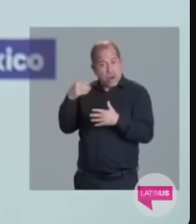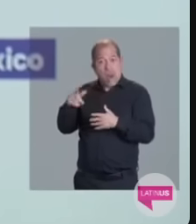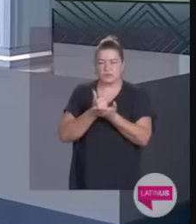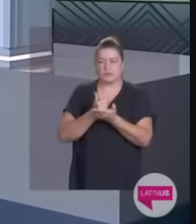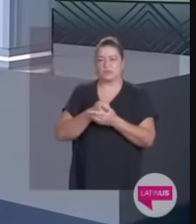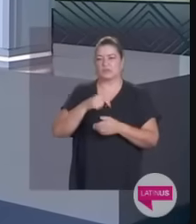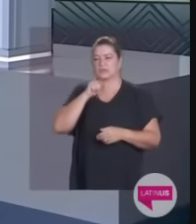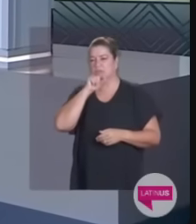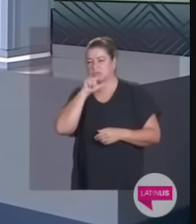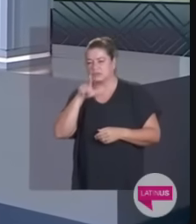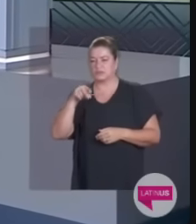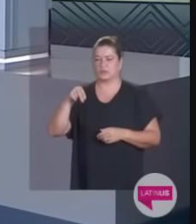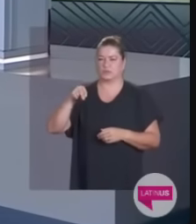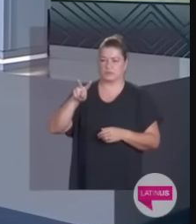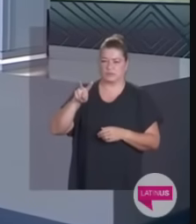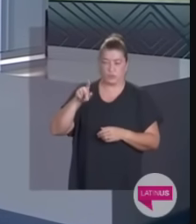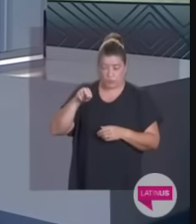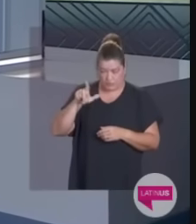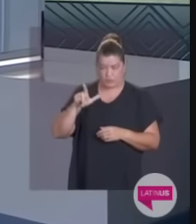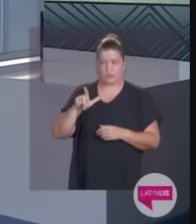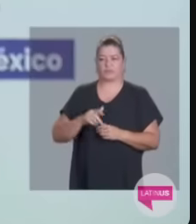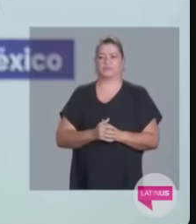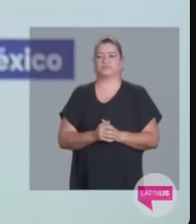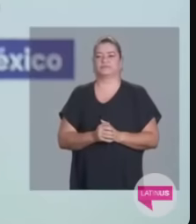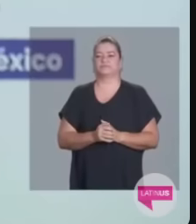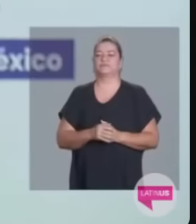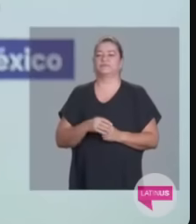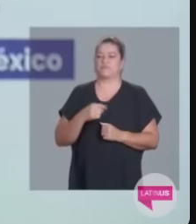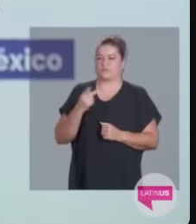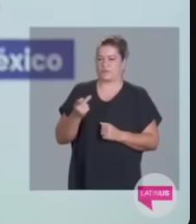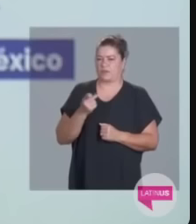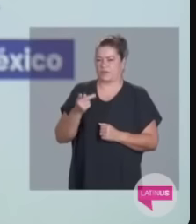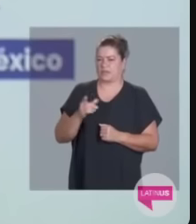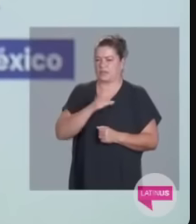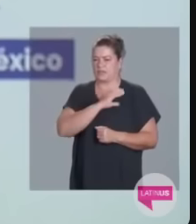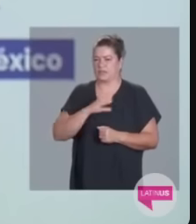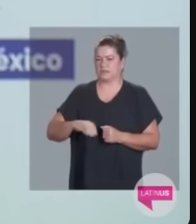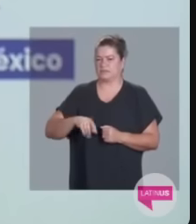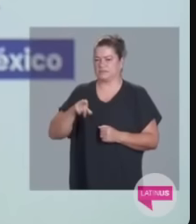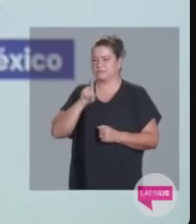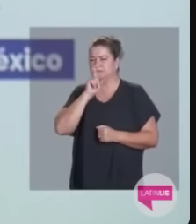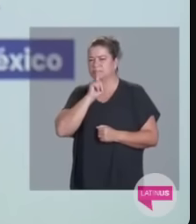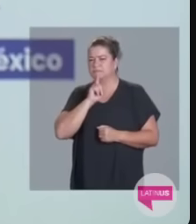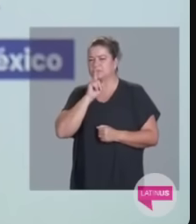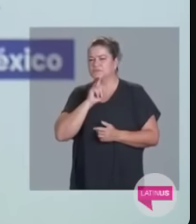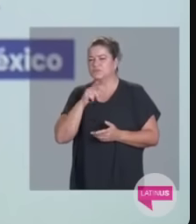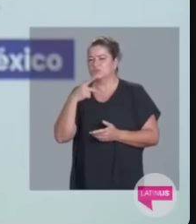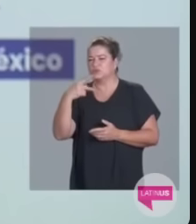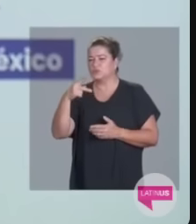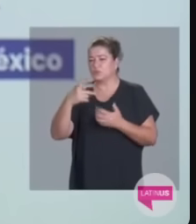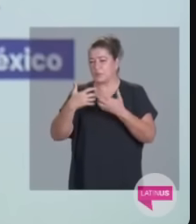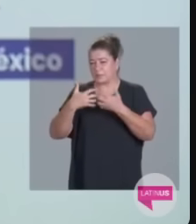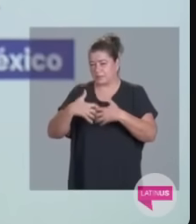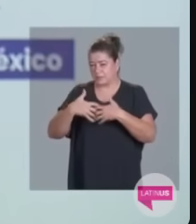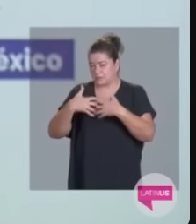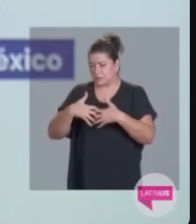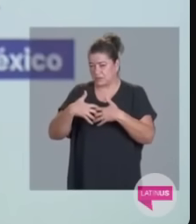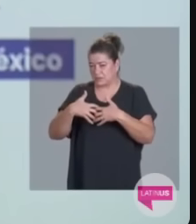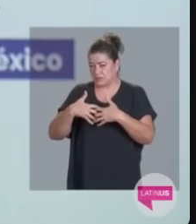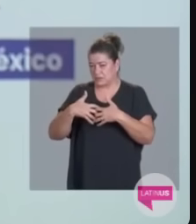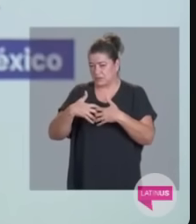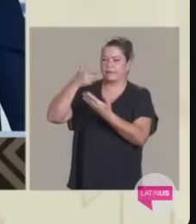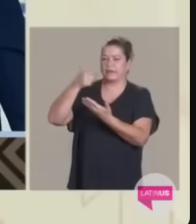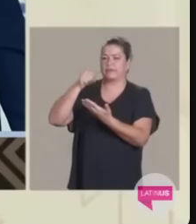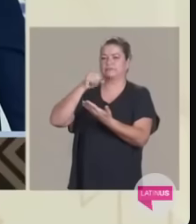medio ambiente una vez preguntarle a la candidata de las mentiras si su está o no dentro de las 700 más